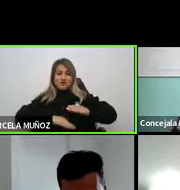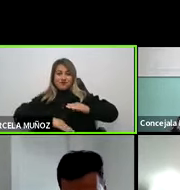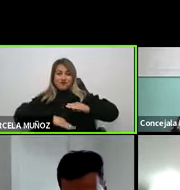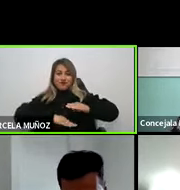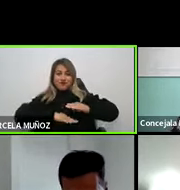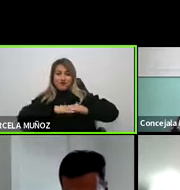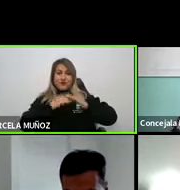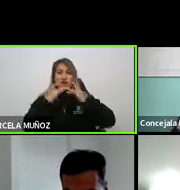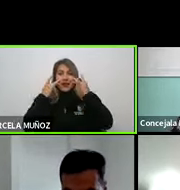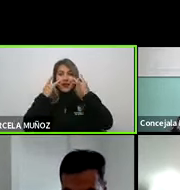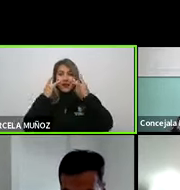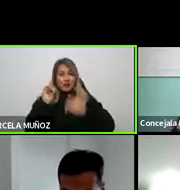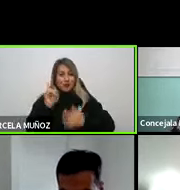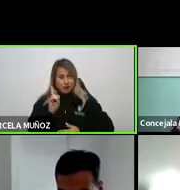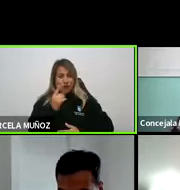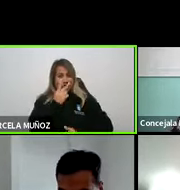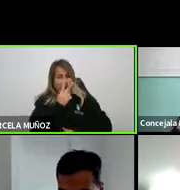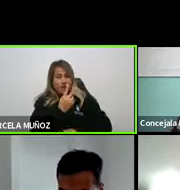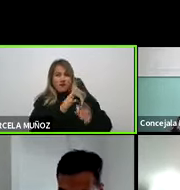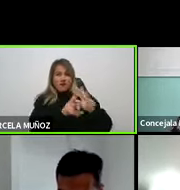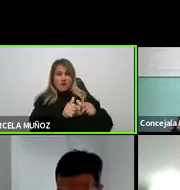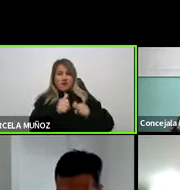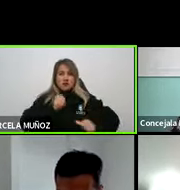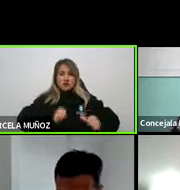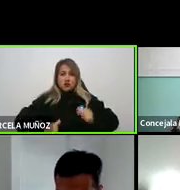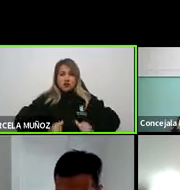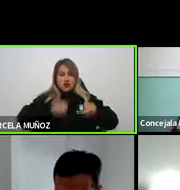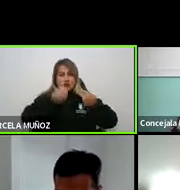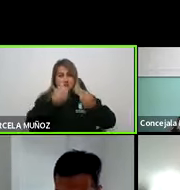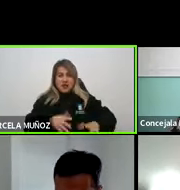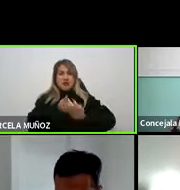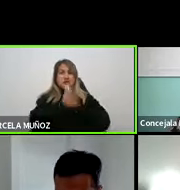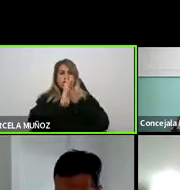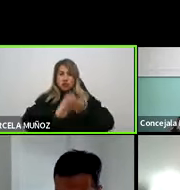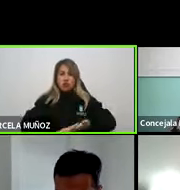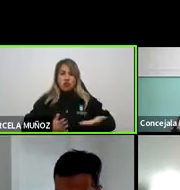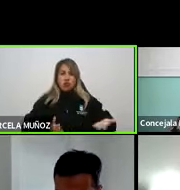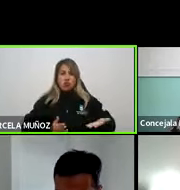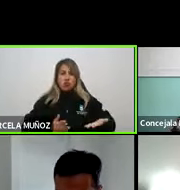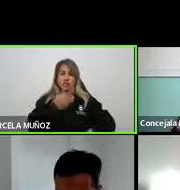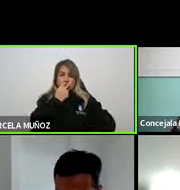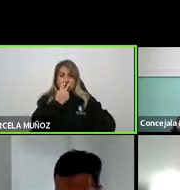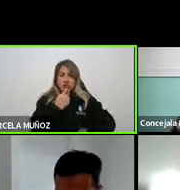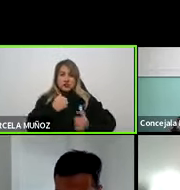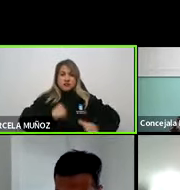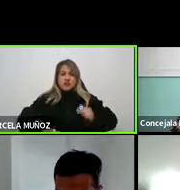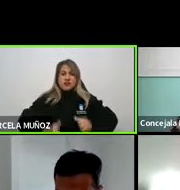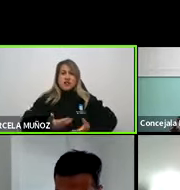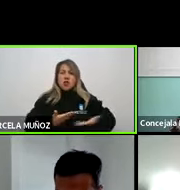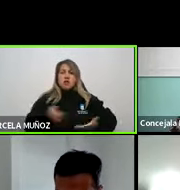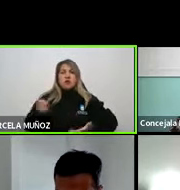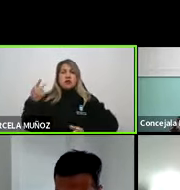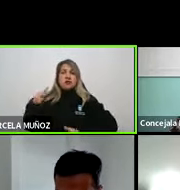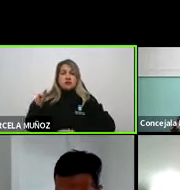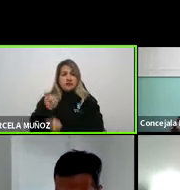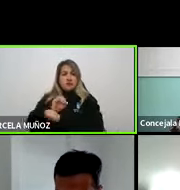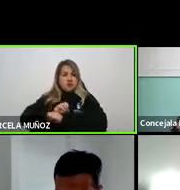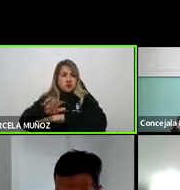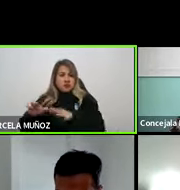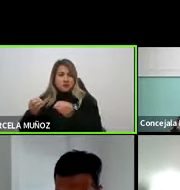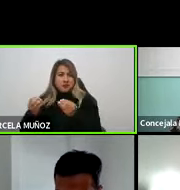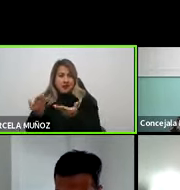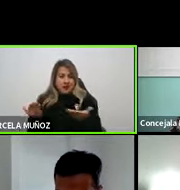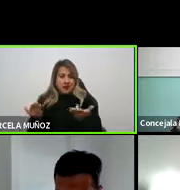tenemos familias sufriendo, llorando porque lo han perdido todo. Así que también quiero dar